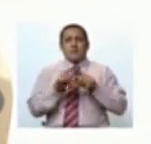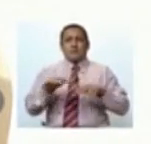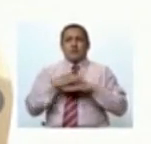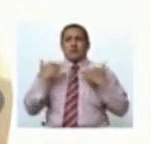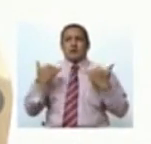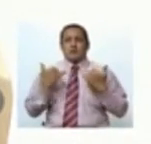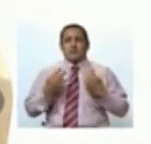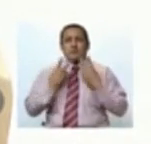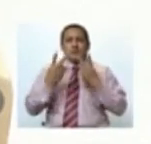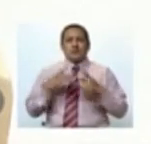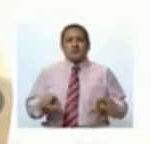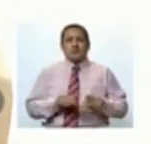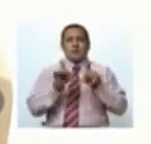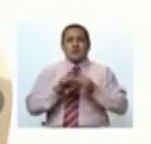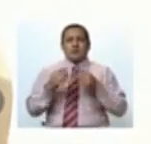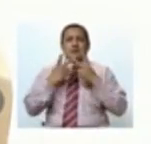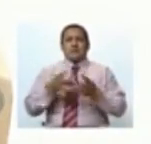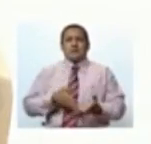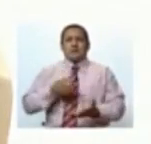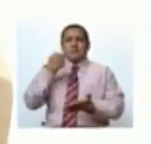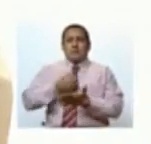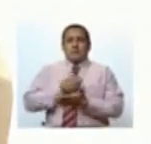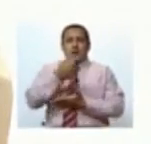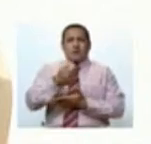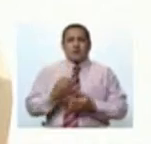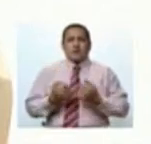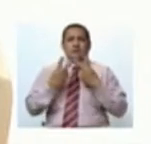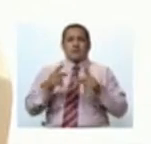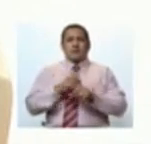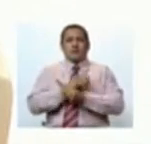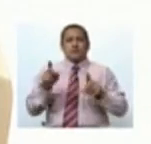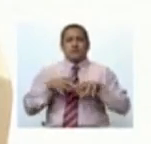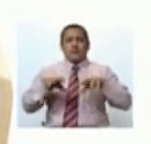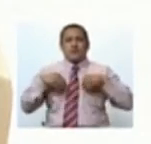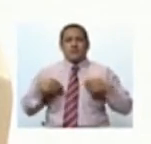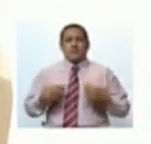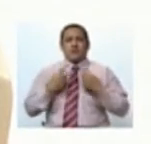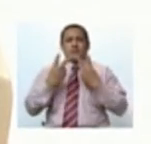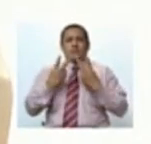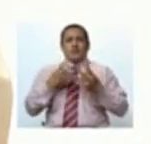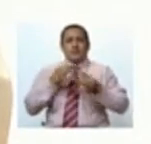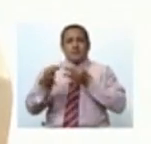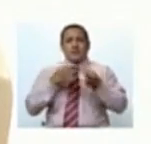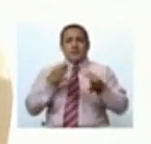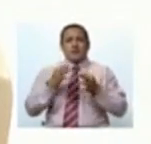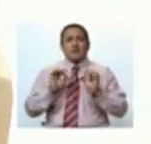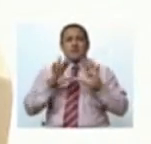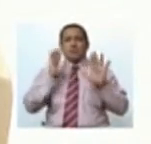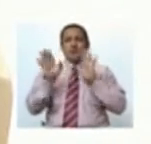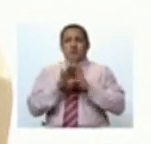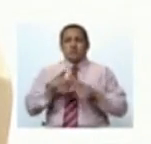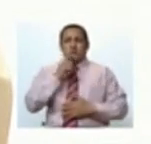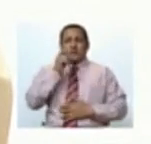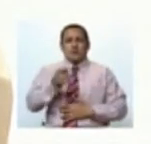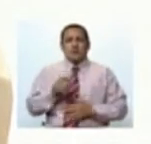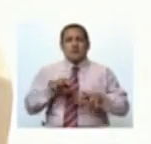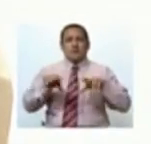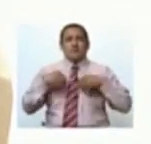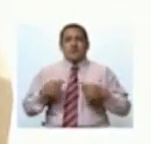cónyuge perjudicado, ¿no? Se le dio la indemnización y no consideran que esa actuación del